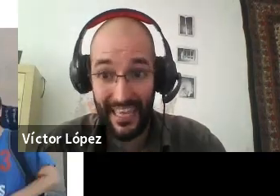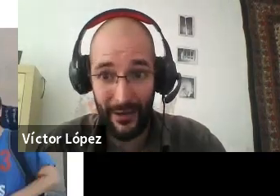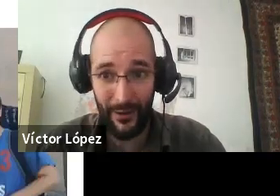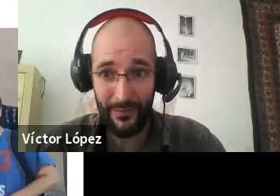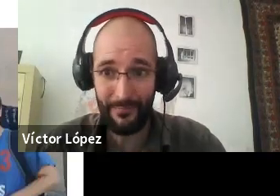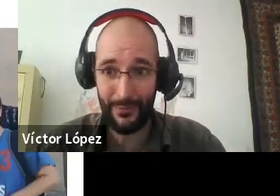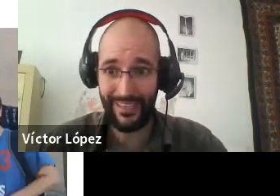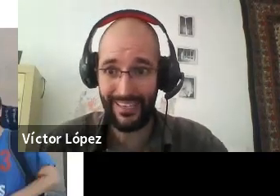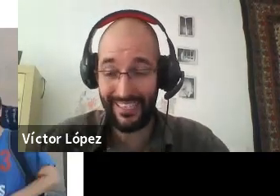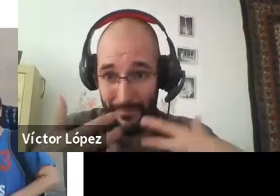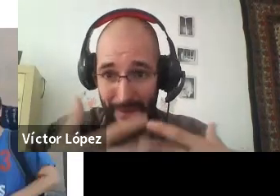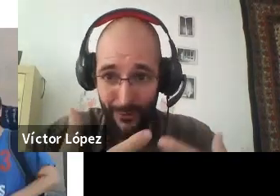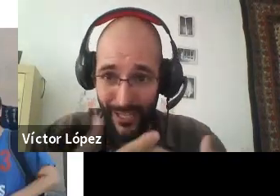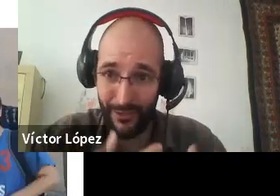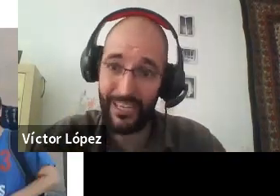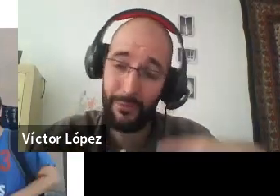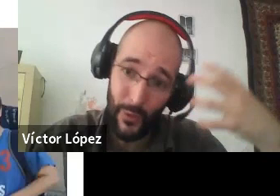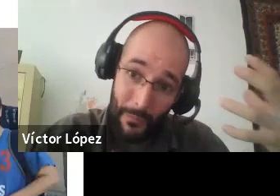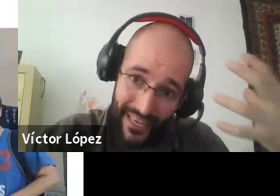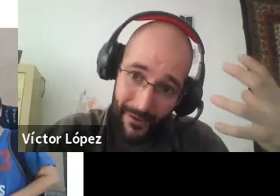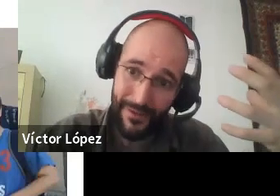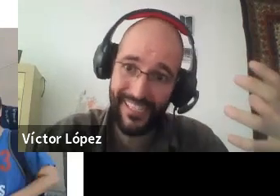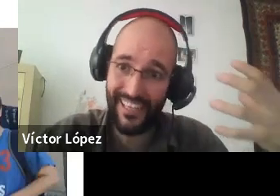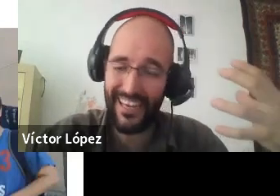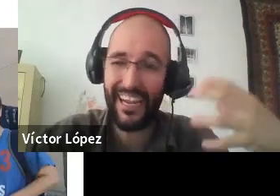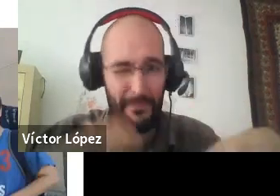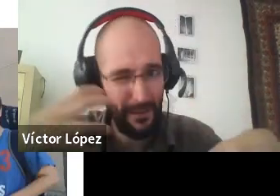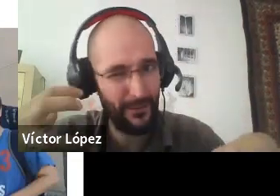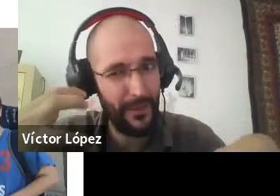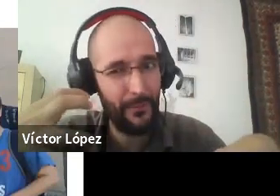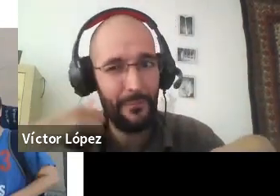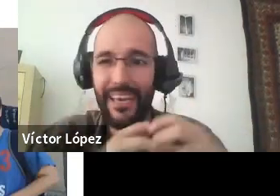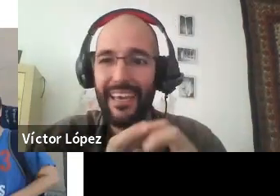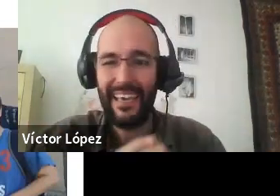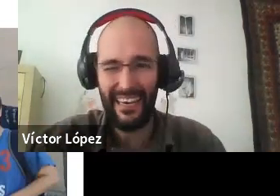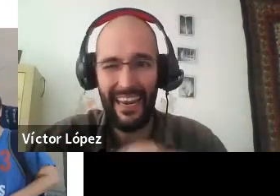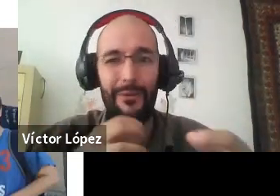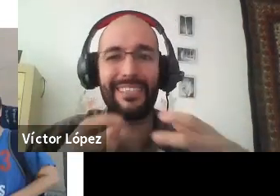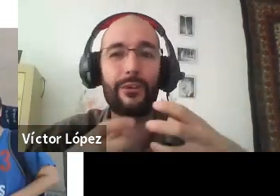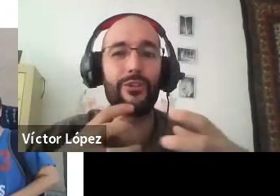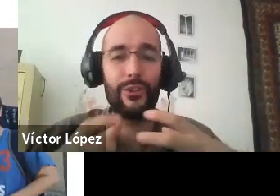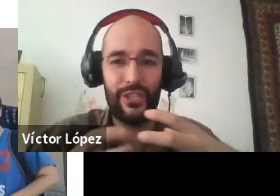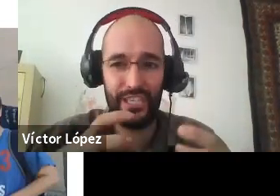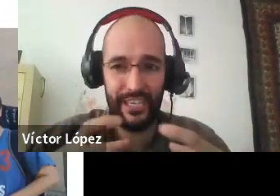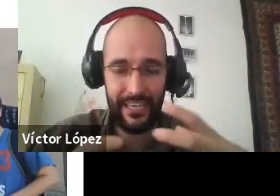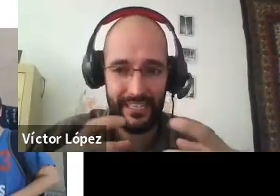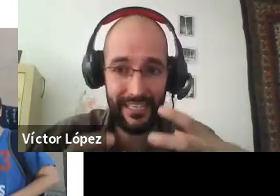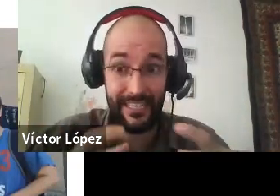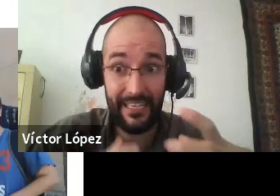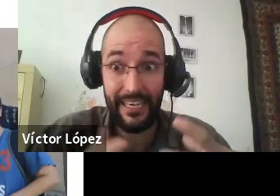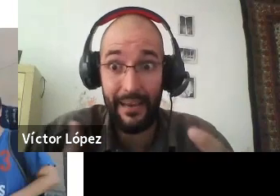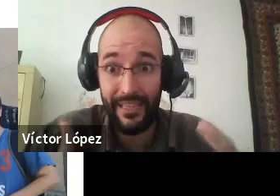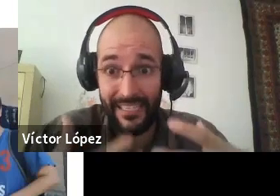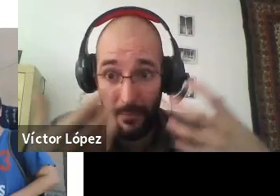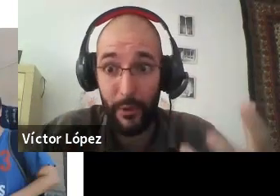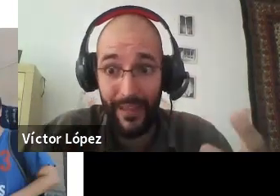cuando estaba en el liceo, porque siempre me ha gustado tener pues, un pie en la universidad, en la academia, pero también un pie en el aula, estar con chicos y chicas